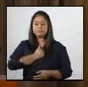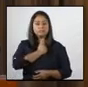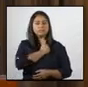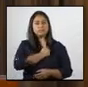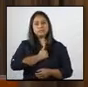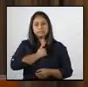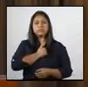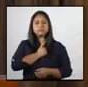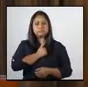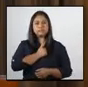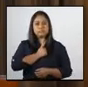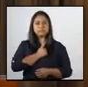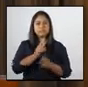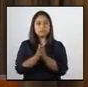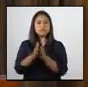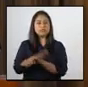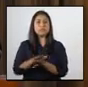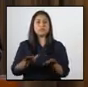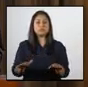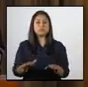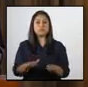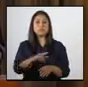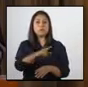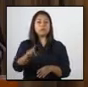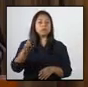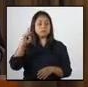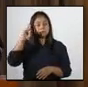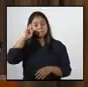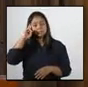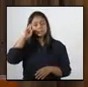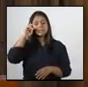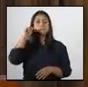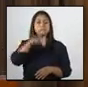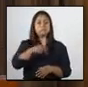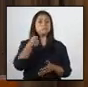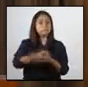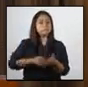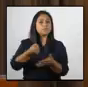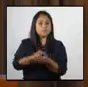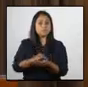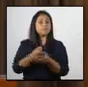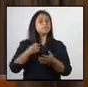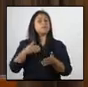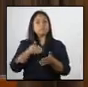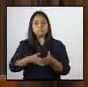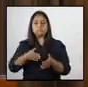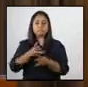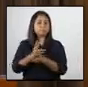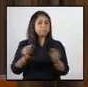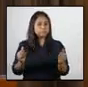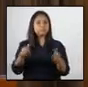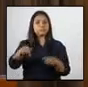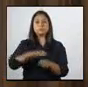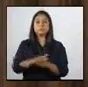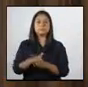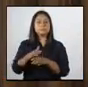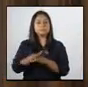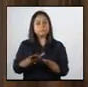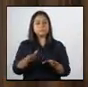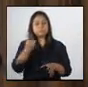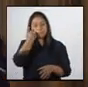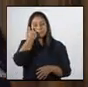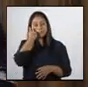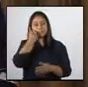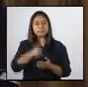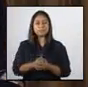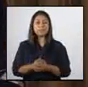esos fallecimientos y en memoria de ellos seguiremos luchando por derrotar a esta enfermedad el